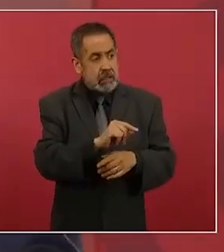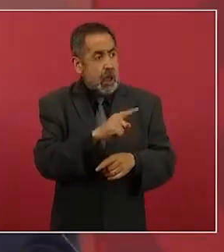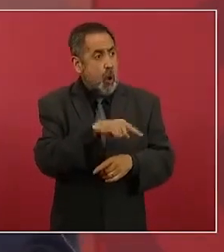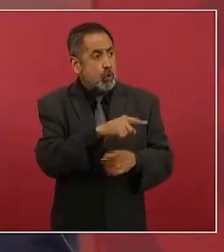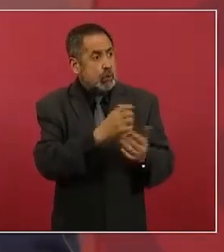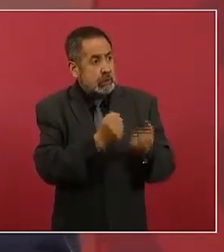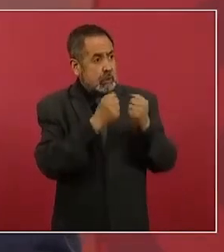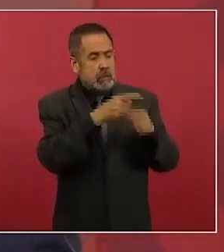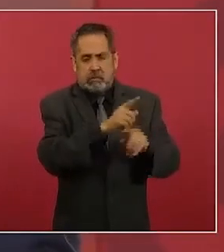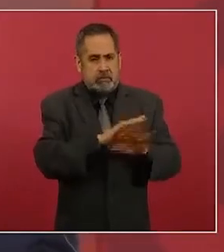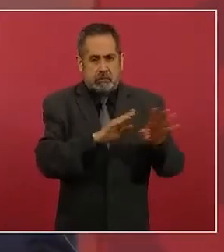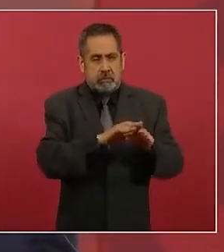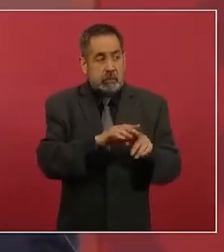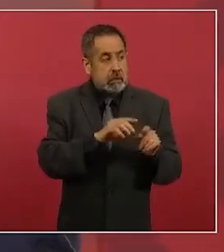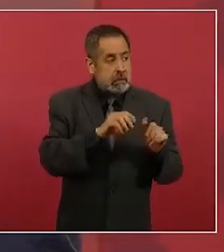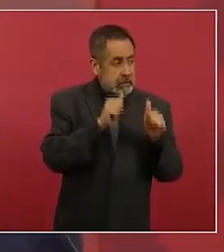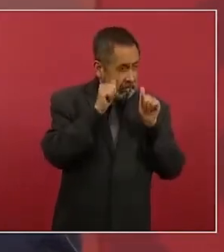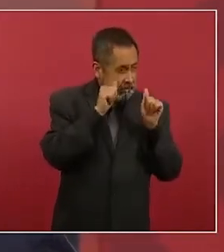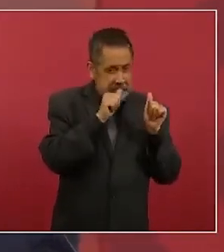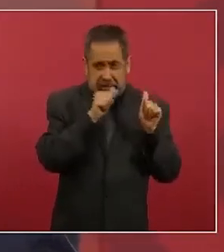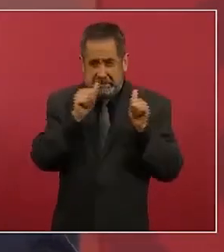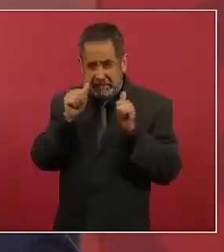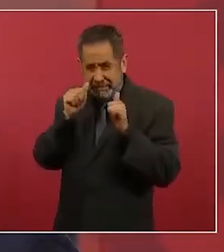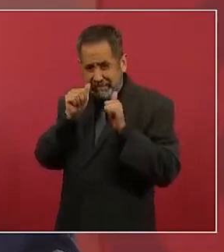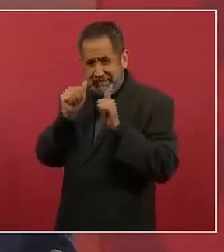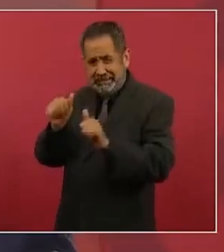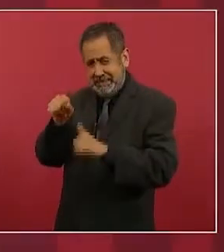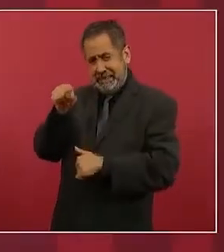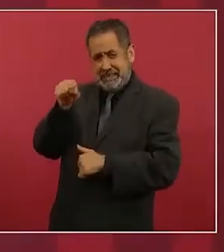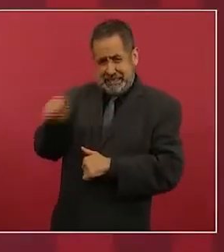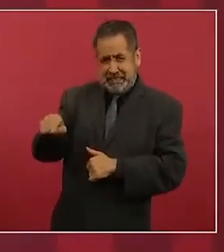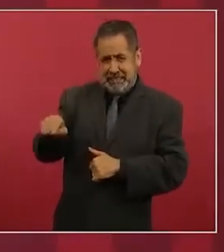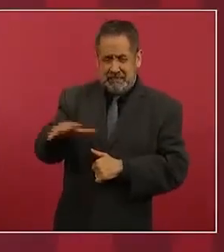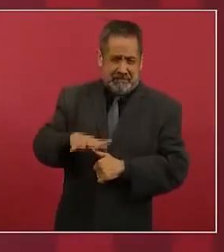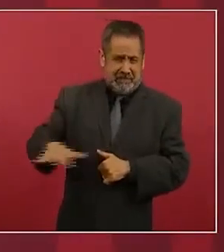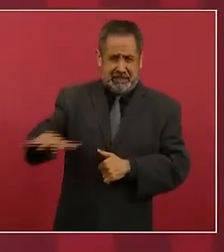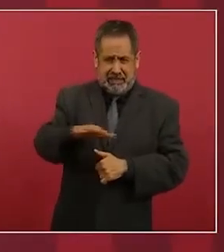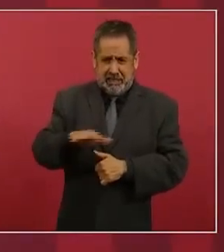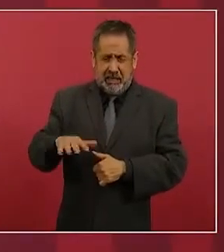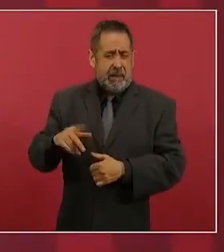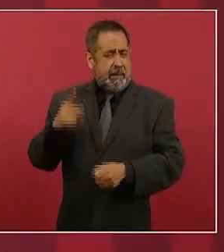vamos a rescatar a los de abajo, ahora va a ser de abajo hacia arriba,